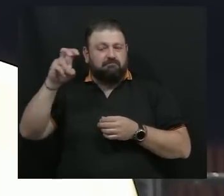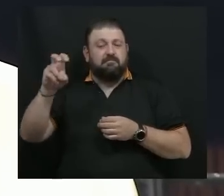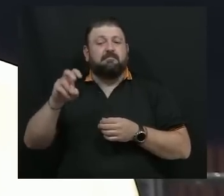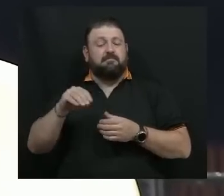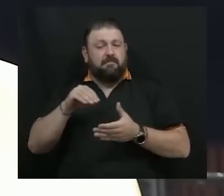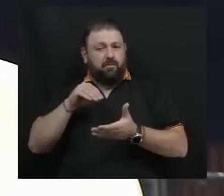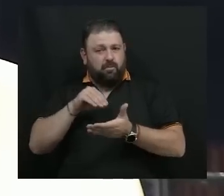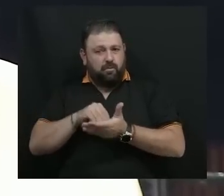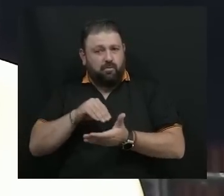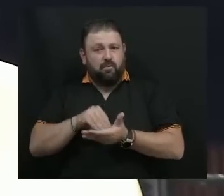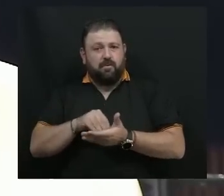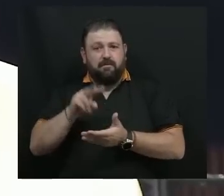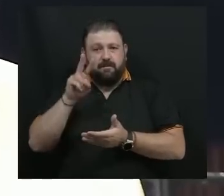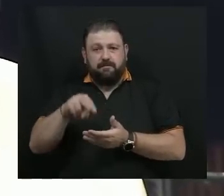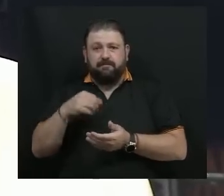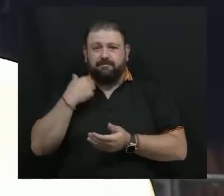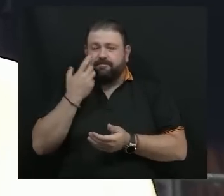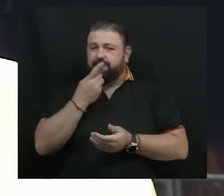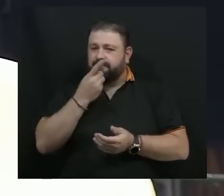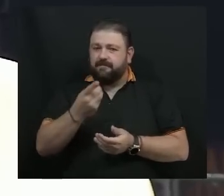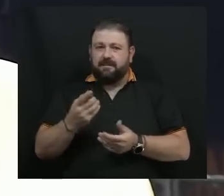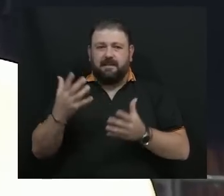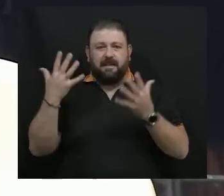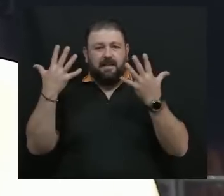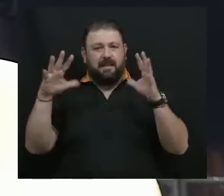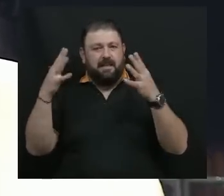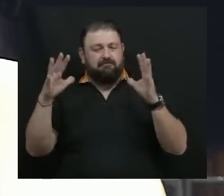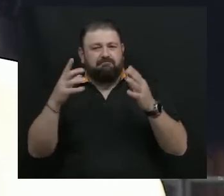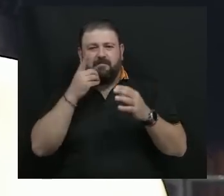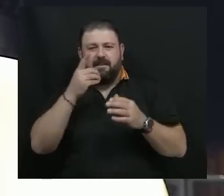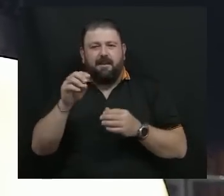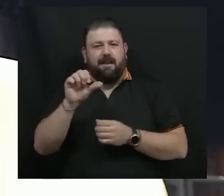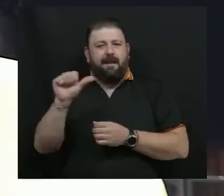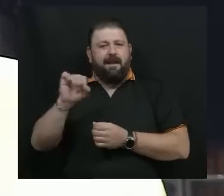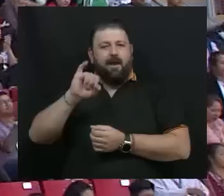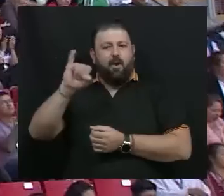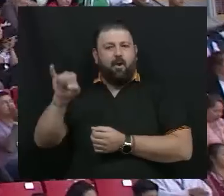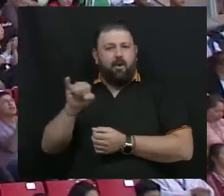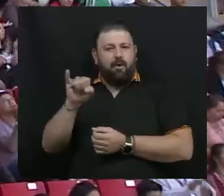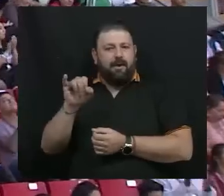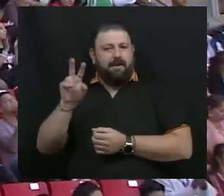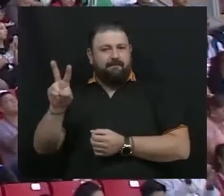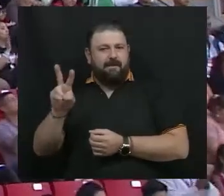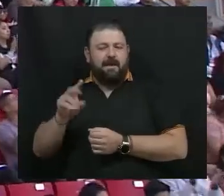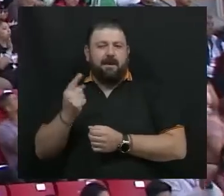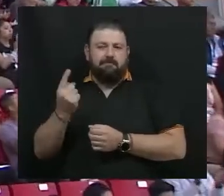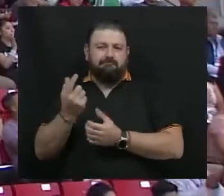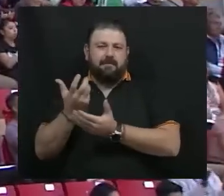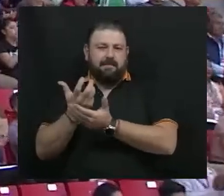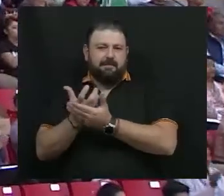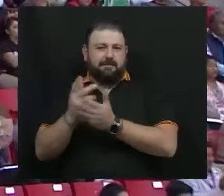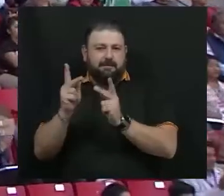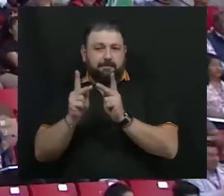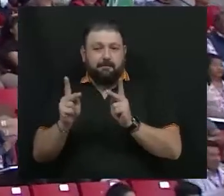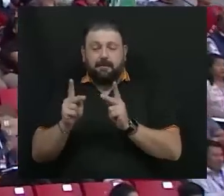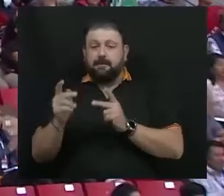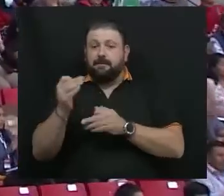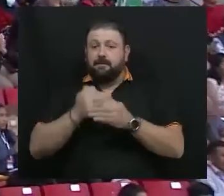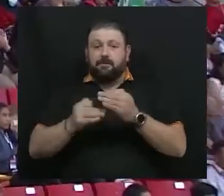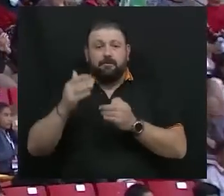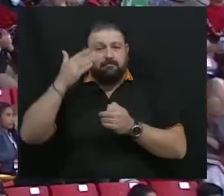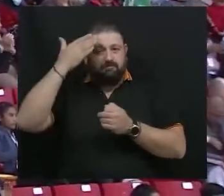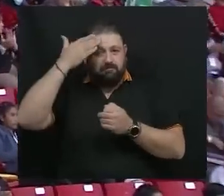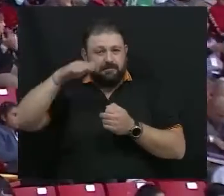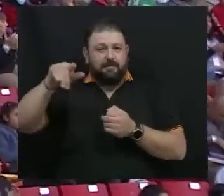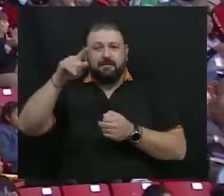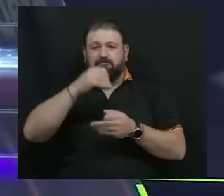realidad. Así que les pido un aplauso muy fuerte para nuestro Jorge Vergara, que seguramente cada extravaganas él